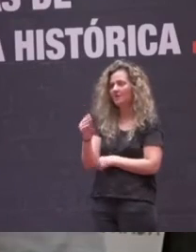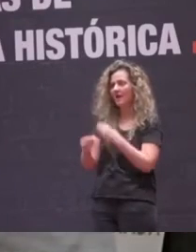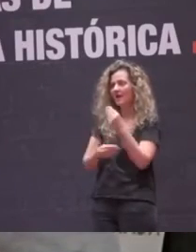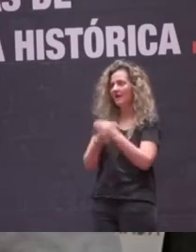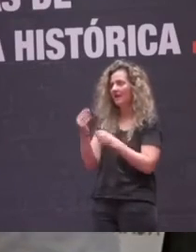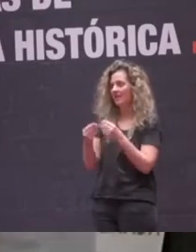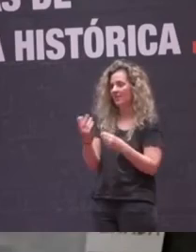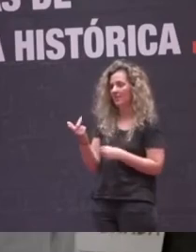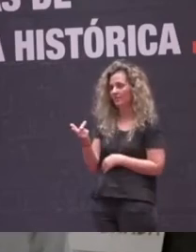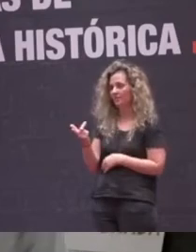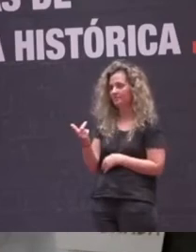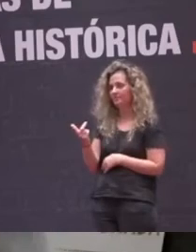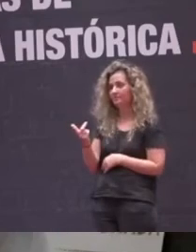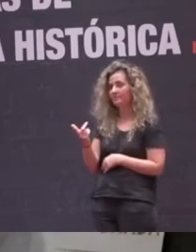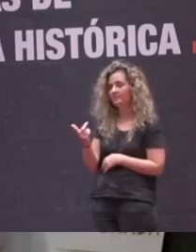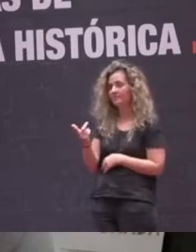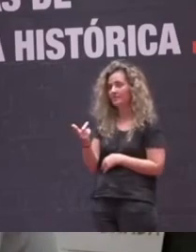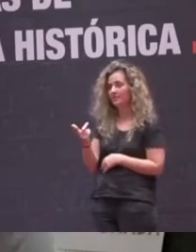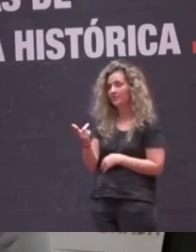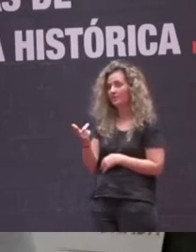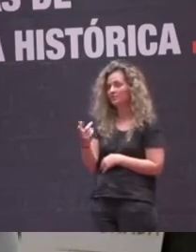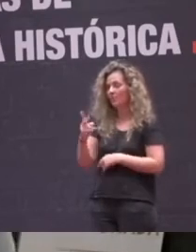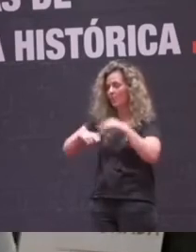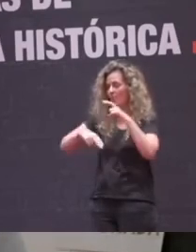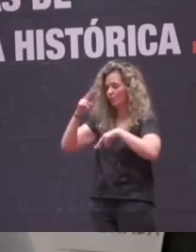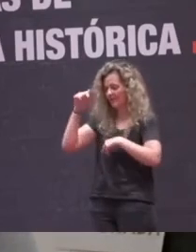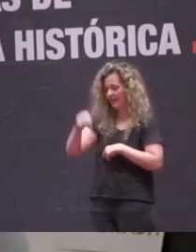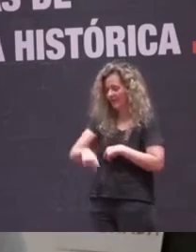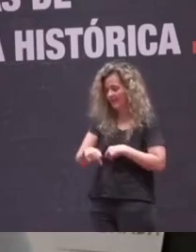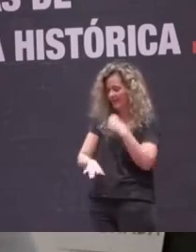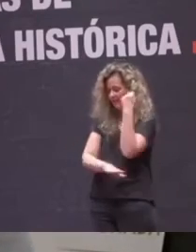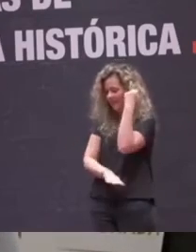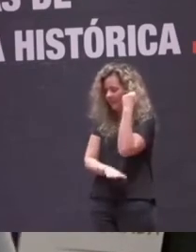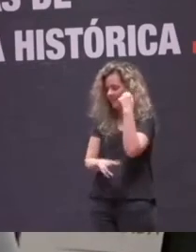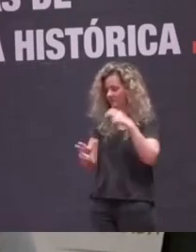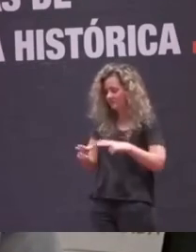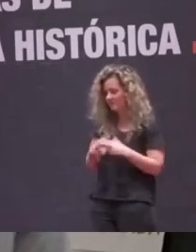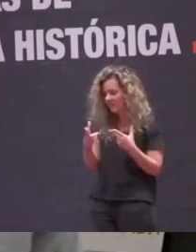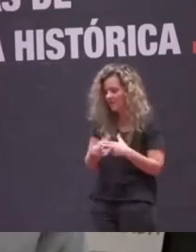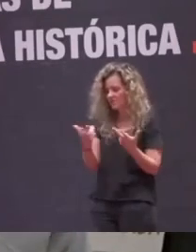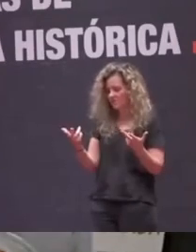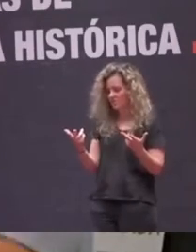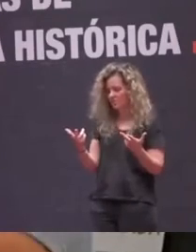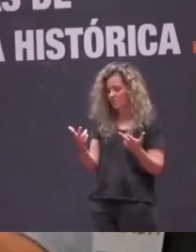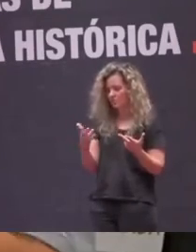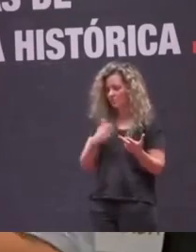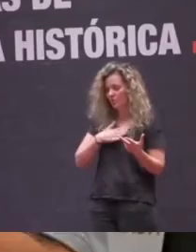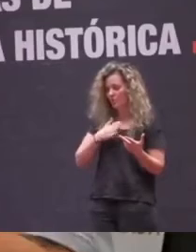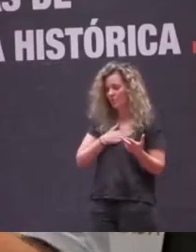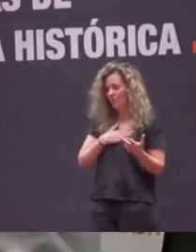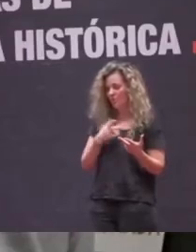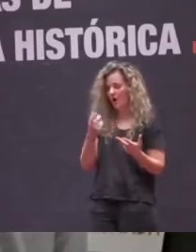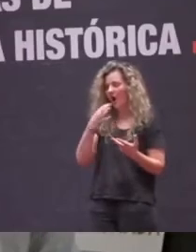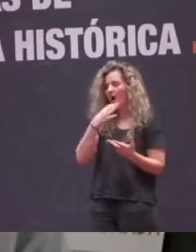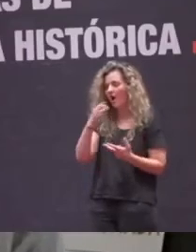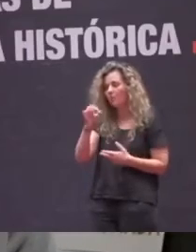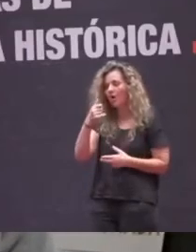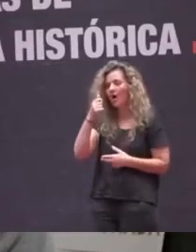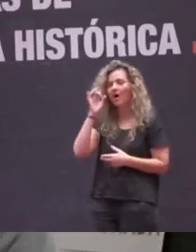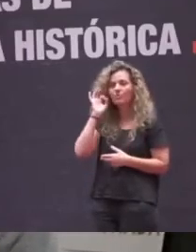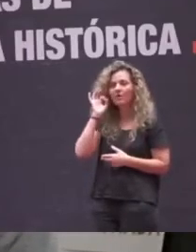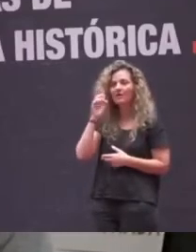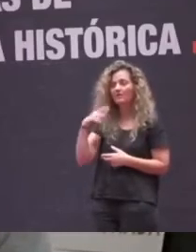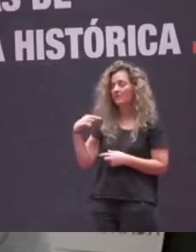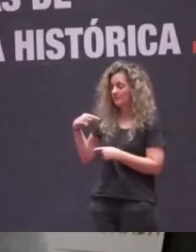fixeron. Si, construído desde aquí, desde a base, desde a sociedade, desde os nosos avós e avoas que